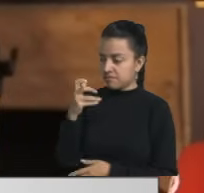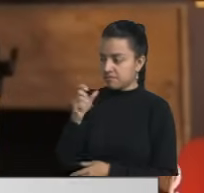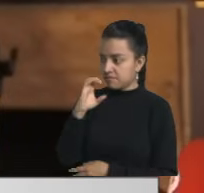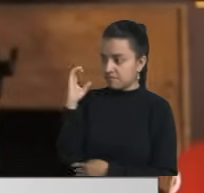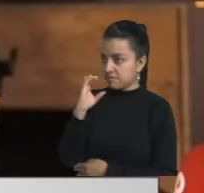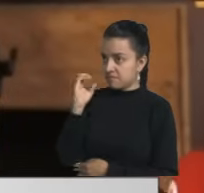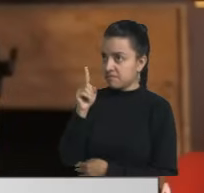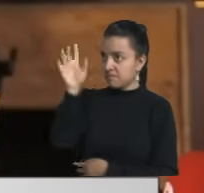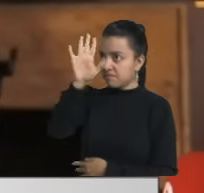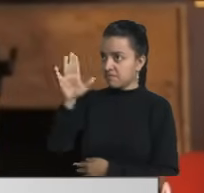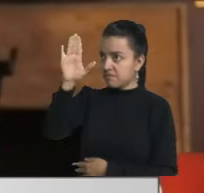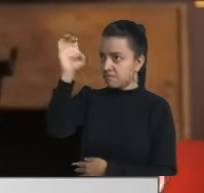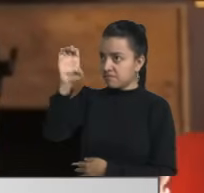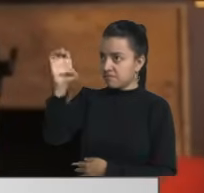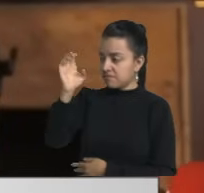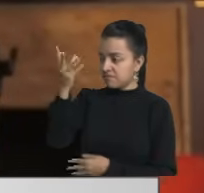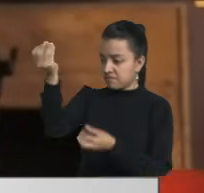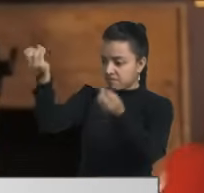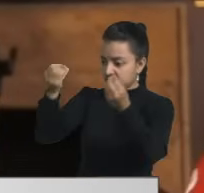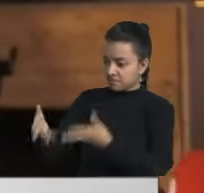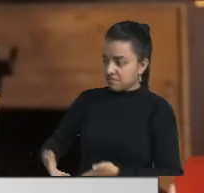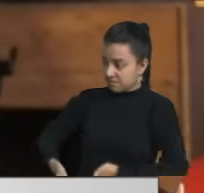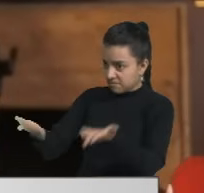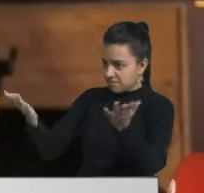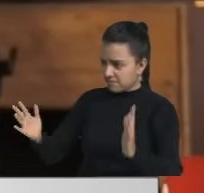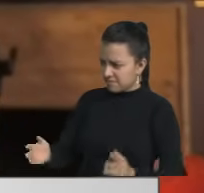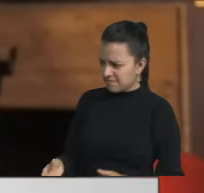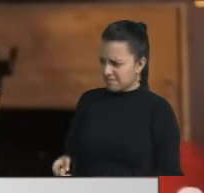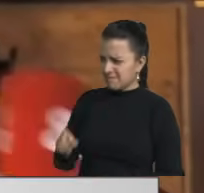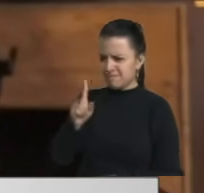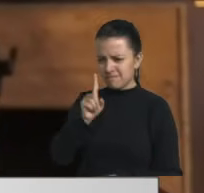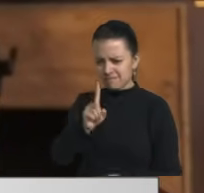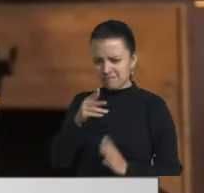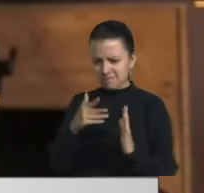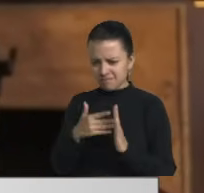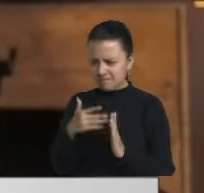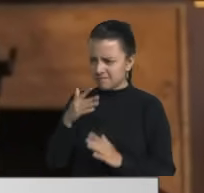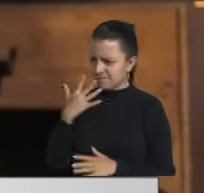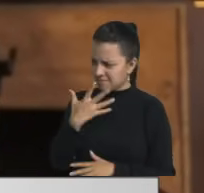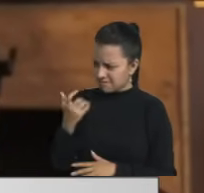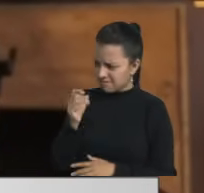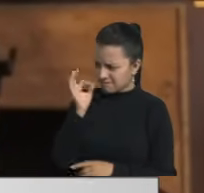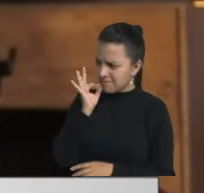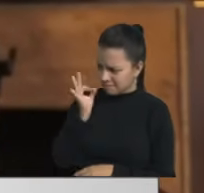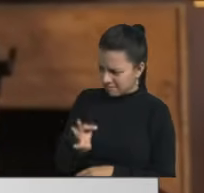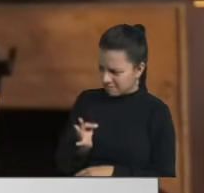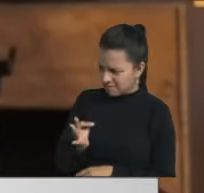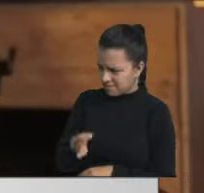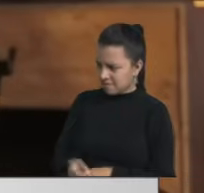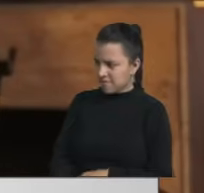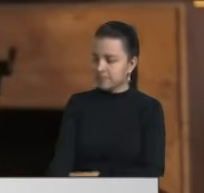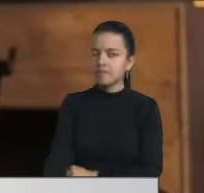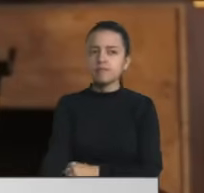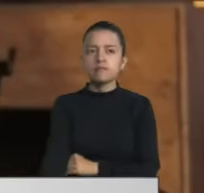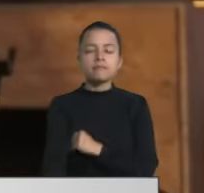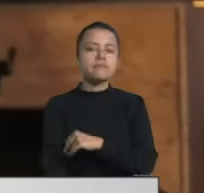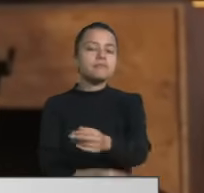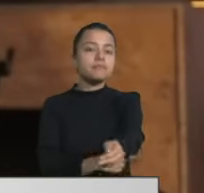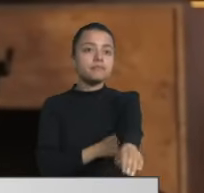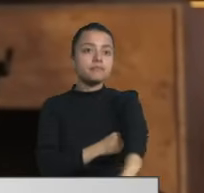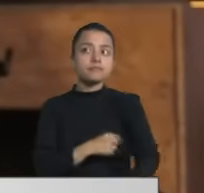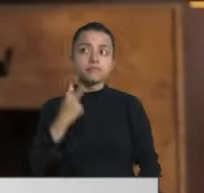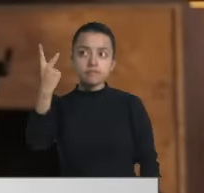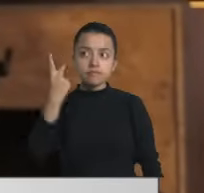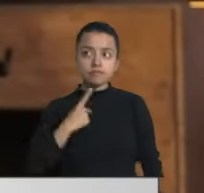las cárceles de ese país a Colombia. ¿Esa idea, ese número sigue sobre la mesa? En las conversaciones oficiales que hemos tenido entre los